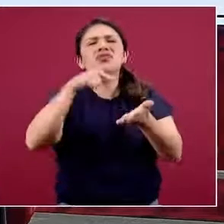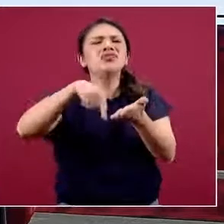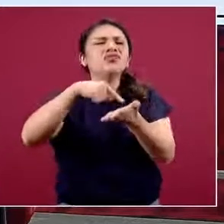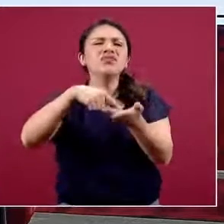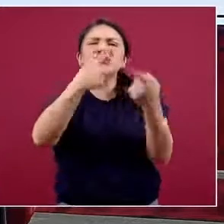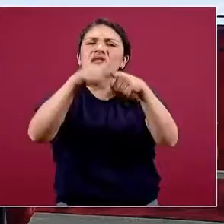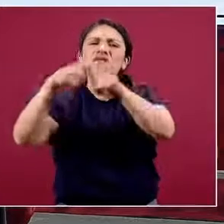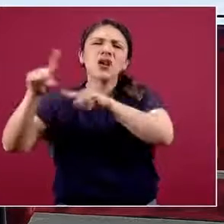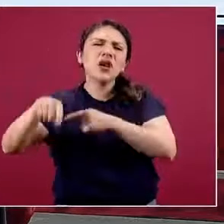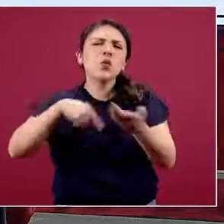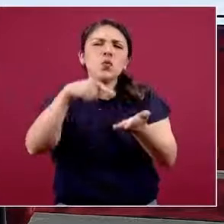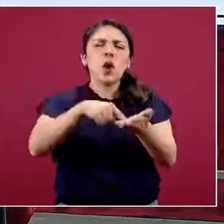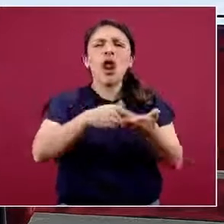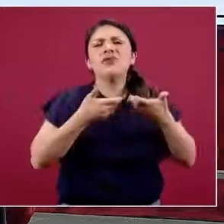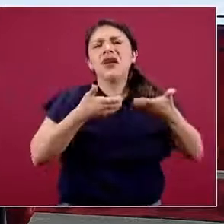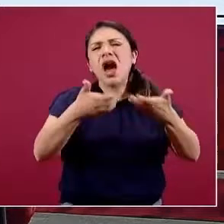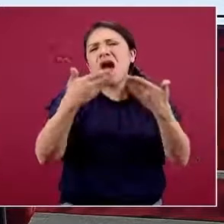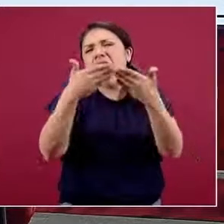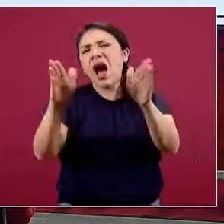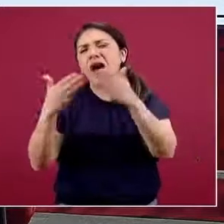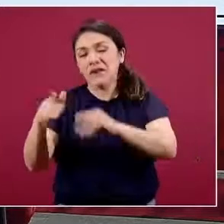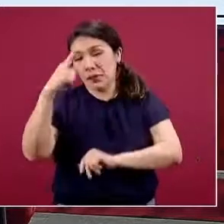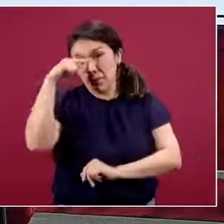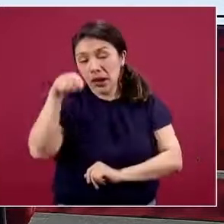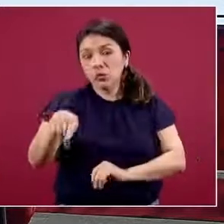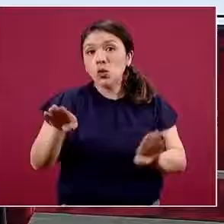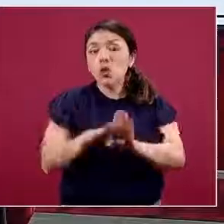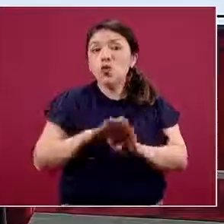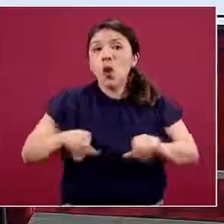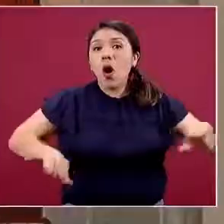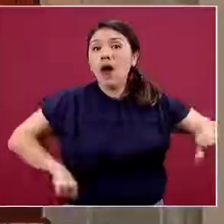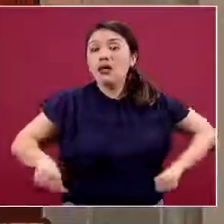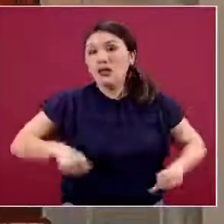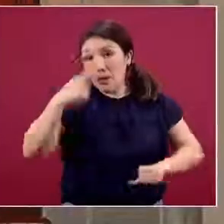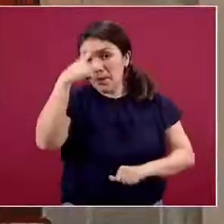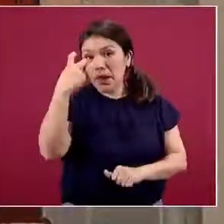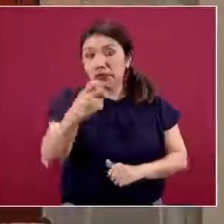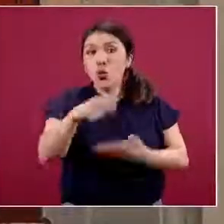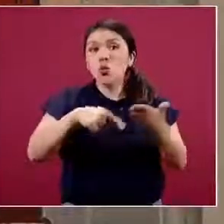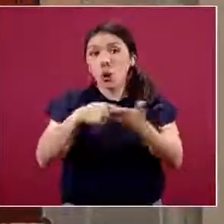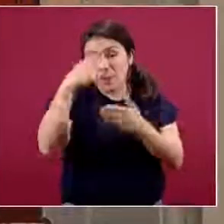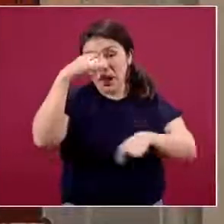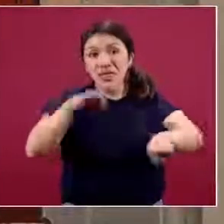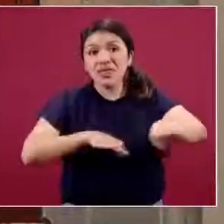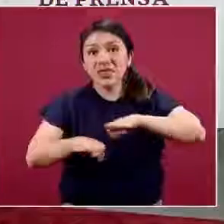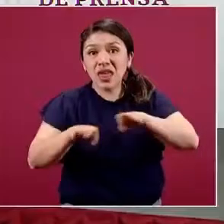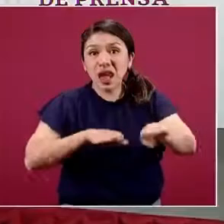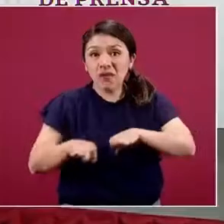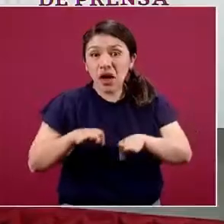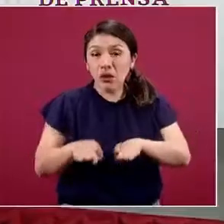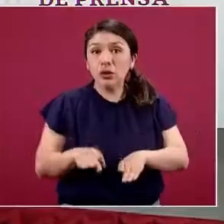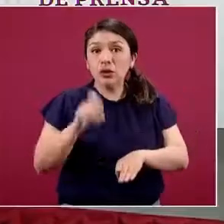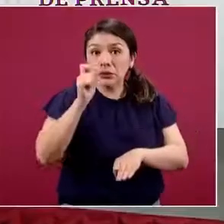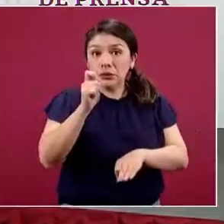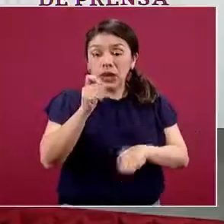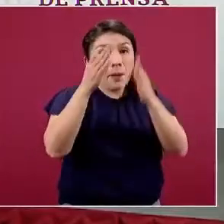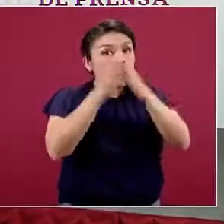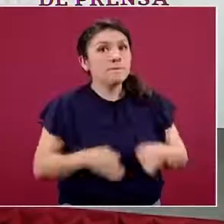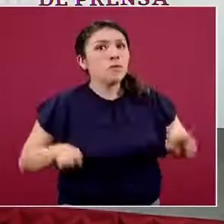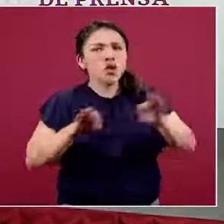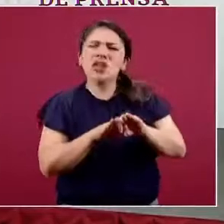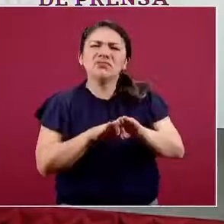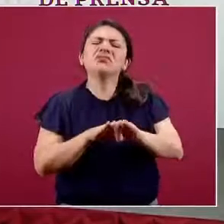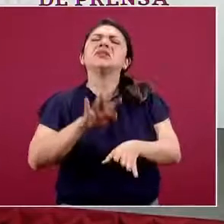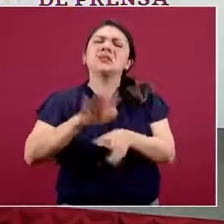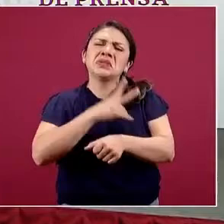espacios públicos, las acciones del espacio laboral no necesariamente esencial